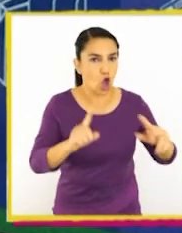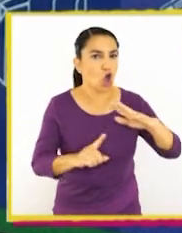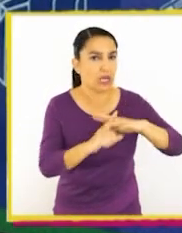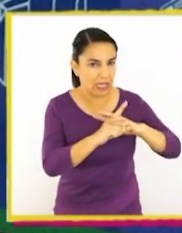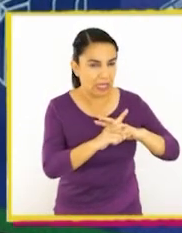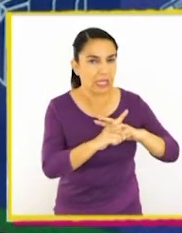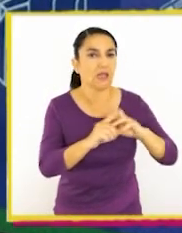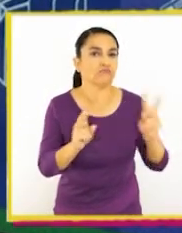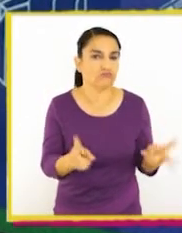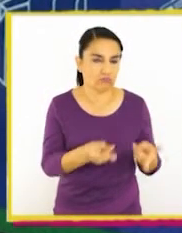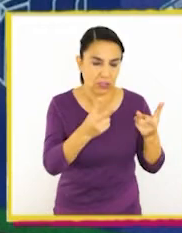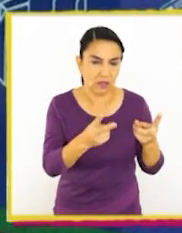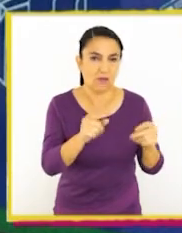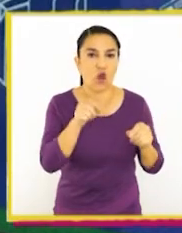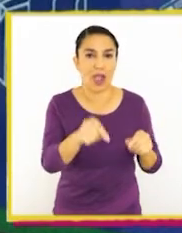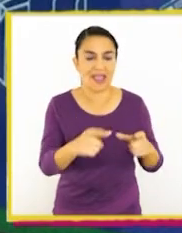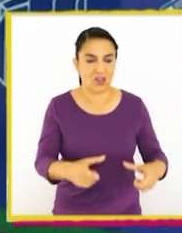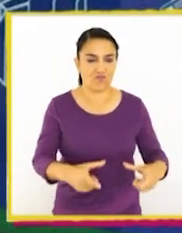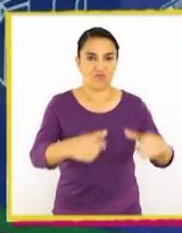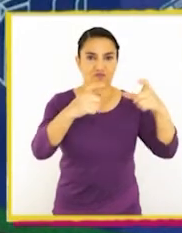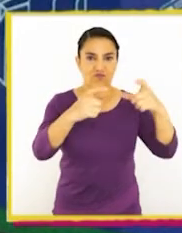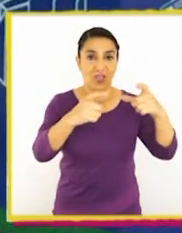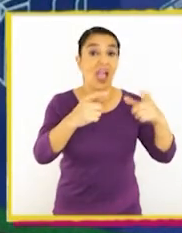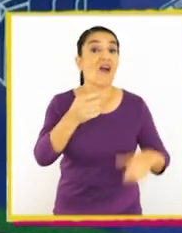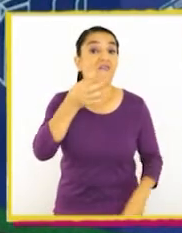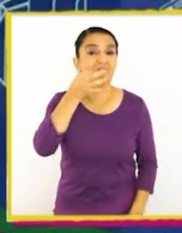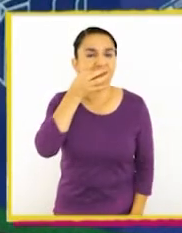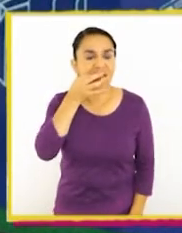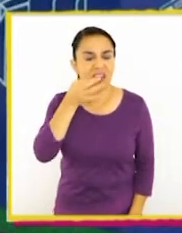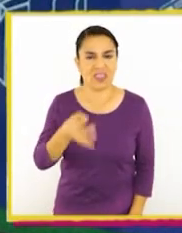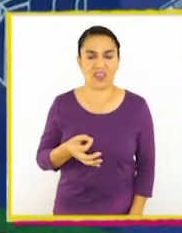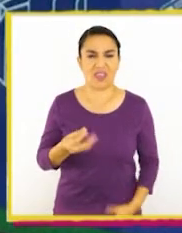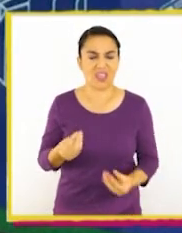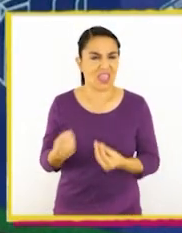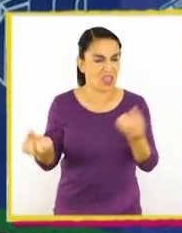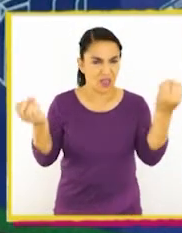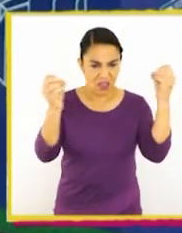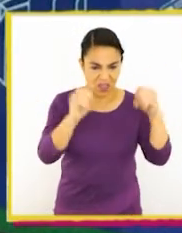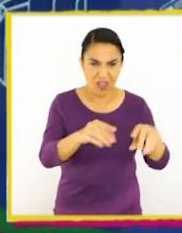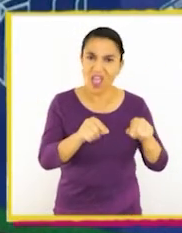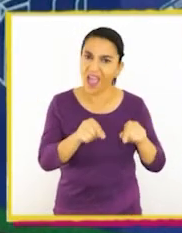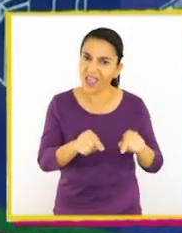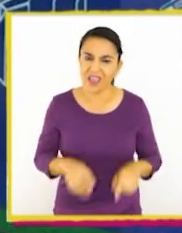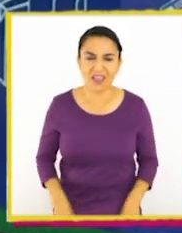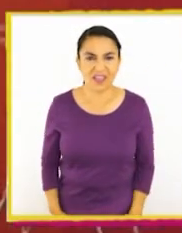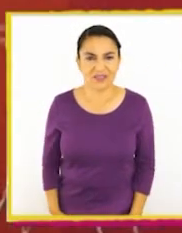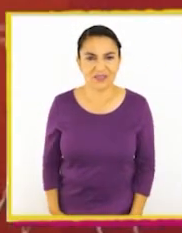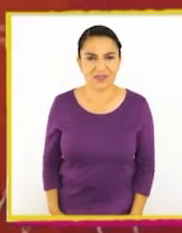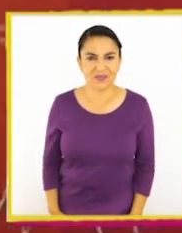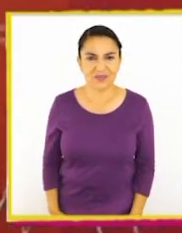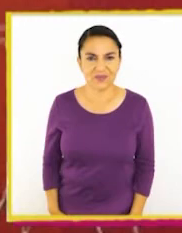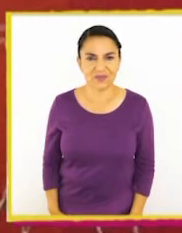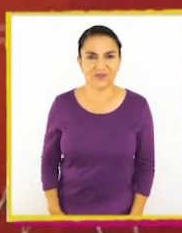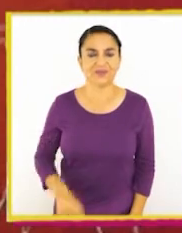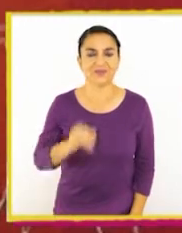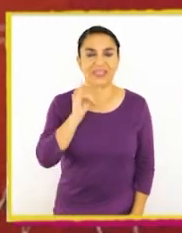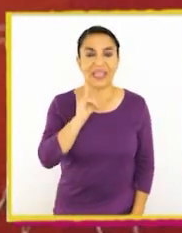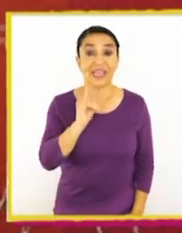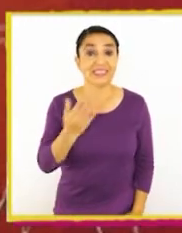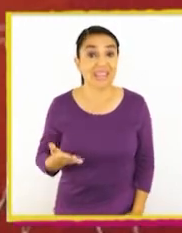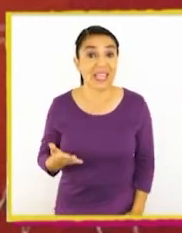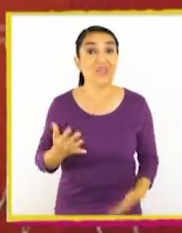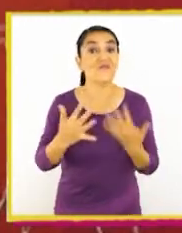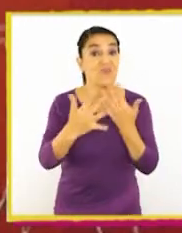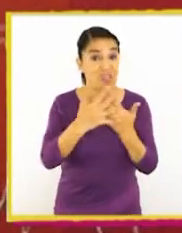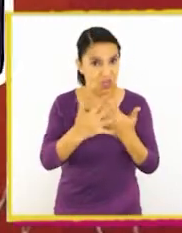ellos encontramos el contenedor de color verde. ¿Qué tipo de residuos podemos poner en él? ¡Así